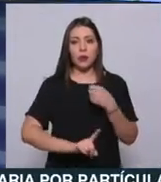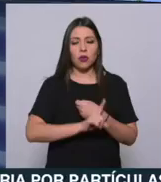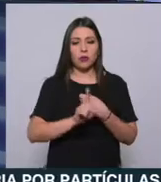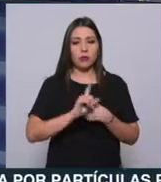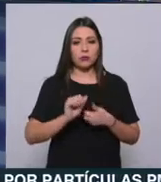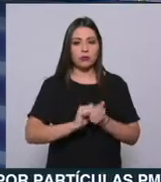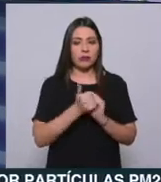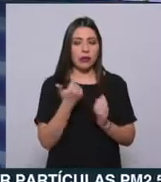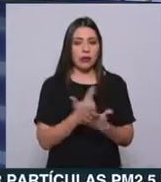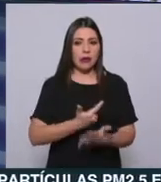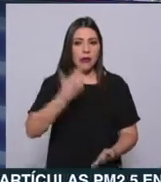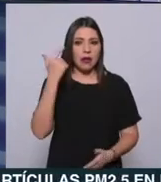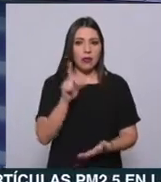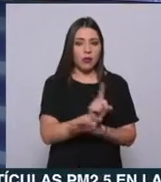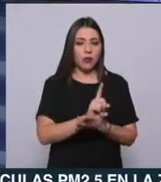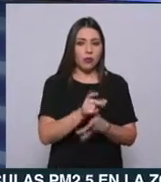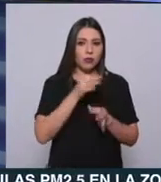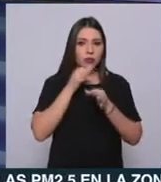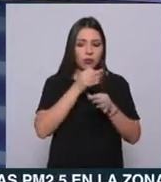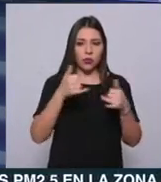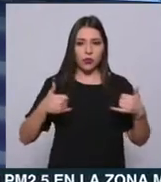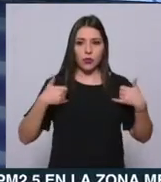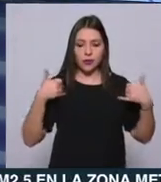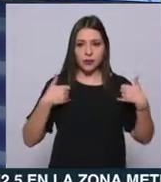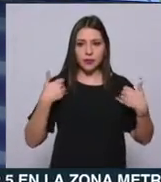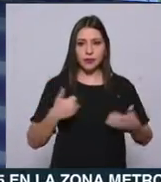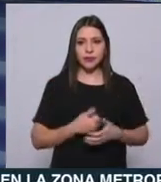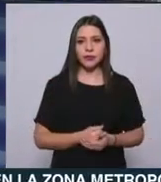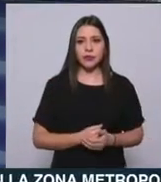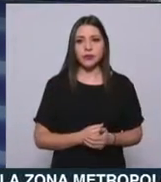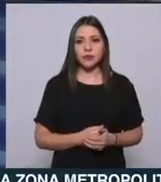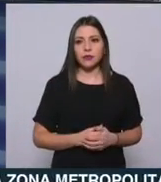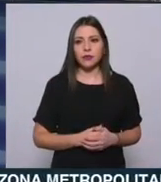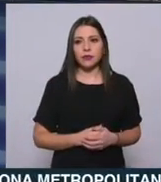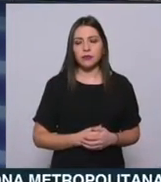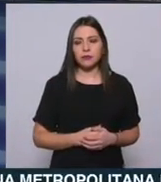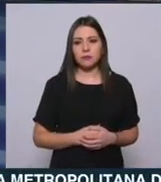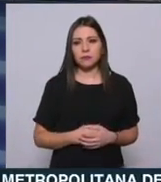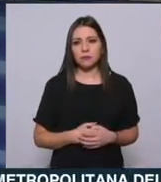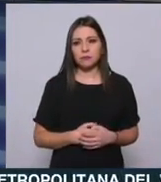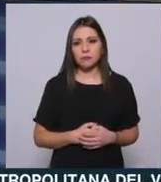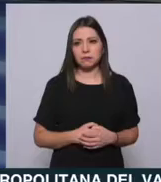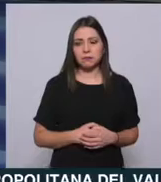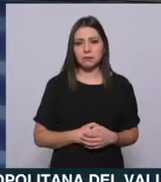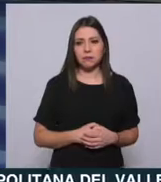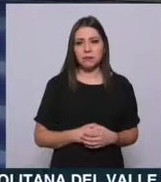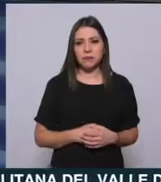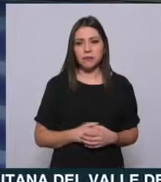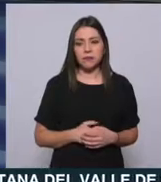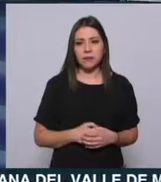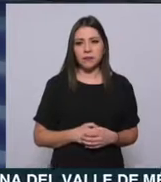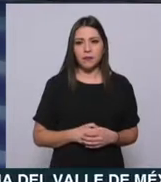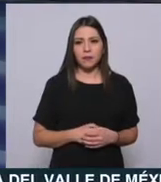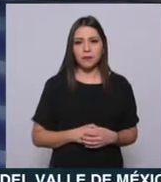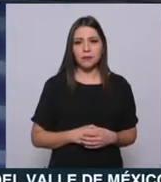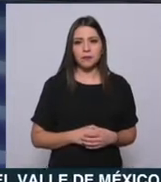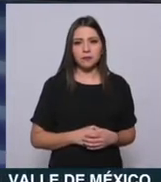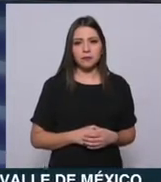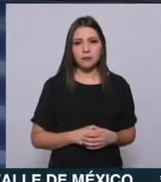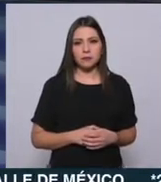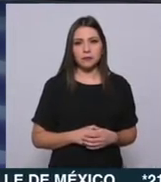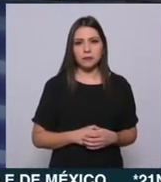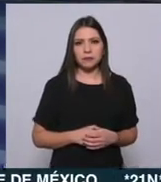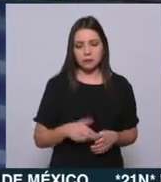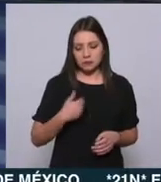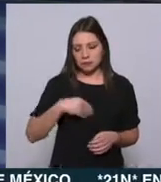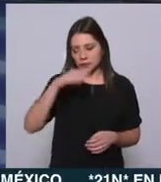la drogadicción en los jóvenes? Sí, bueno, me parece muy importante este momento porque es la primera